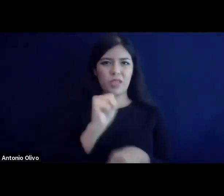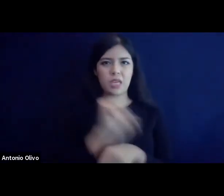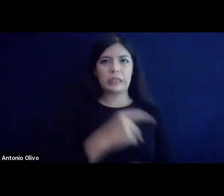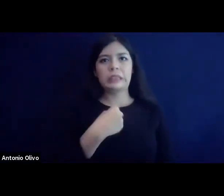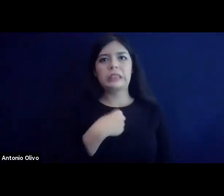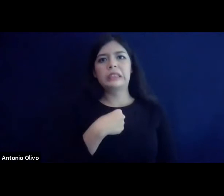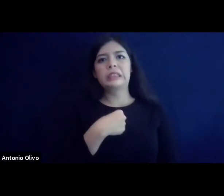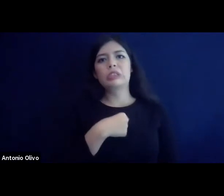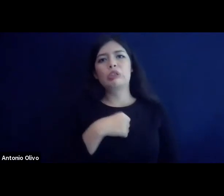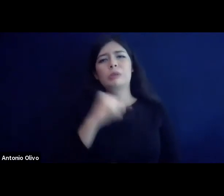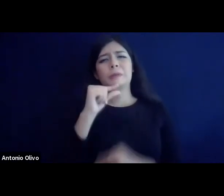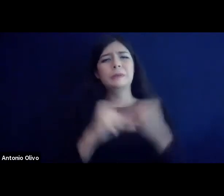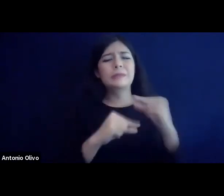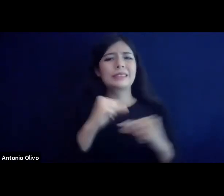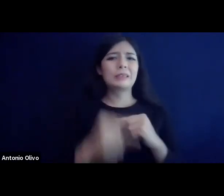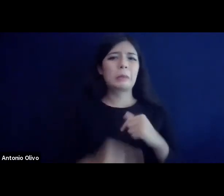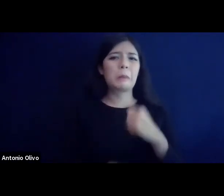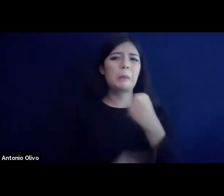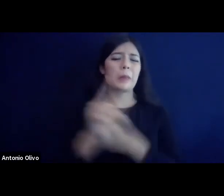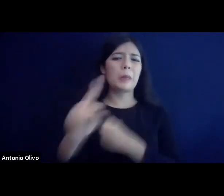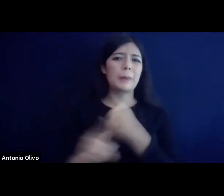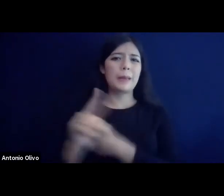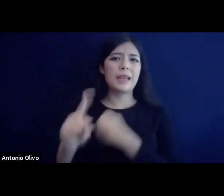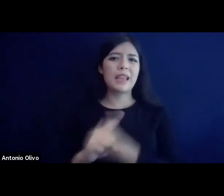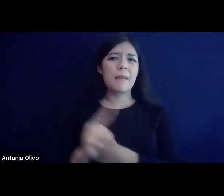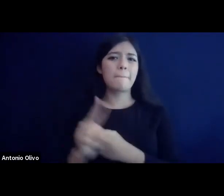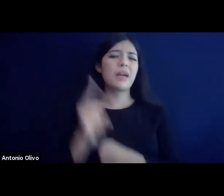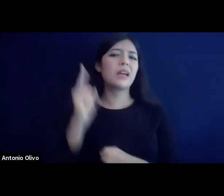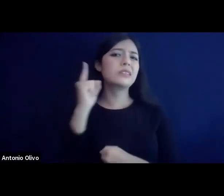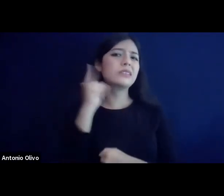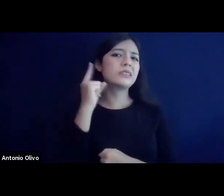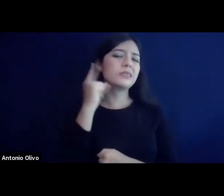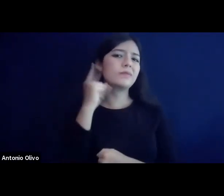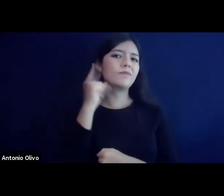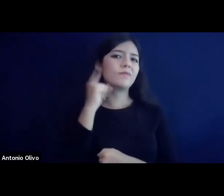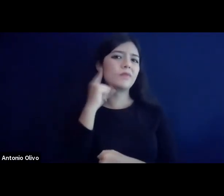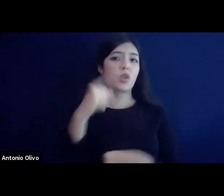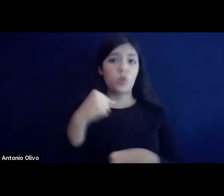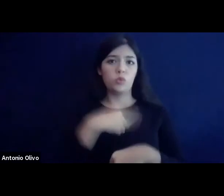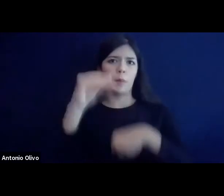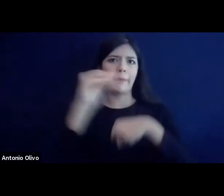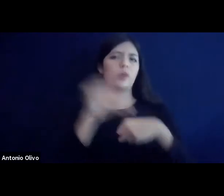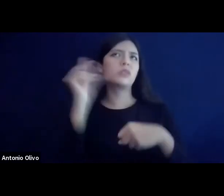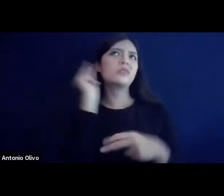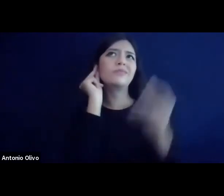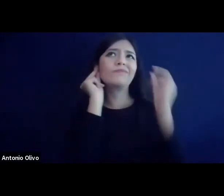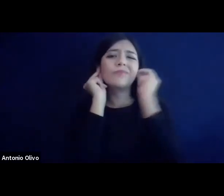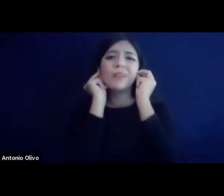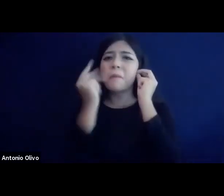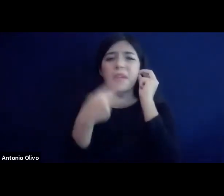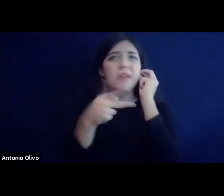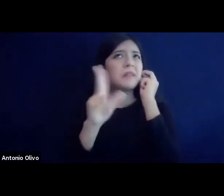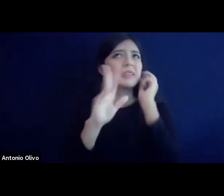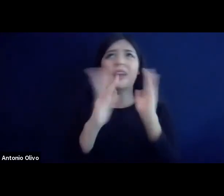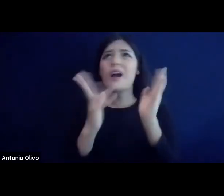una intoxicación. Y yo me ponía los aparatos y decía, no, ya no escucho igual. El